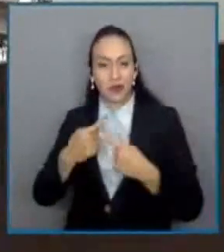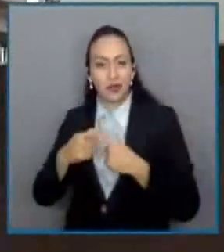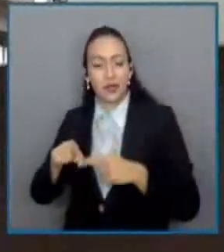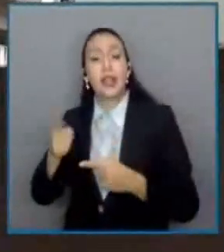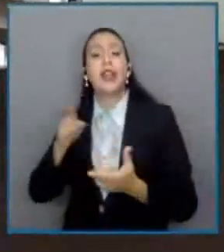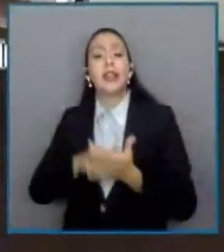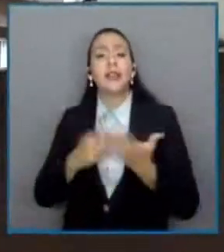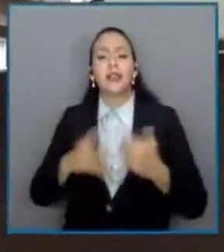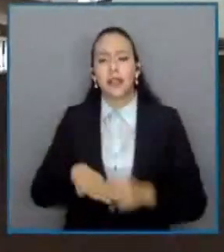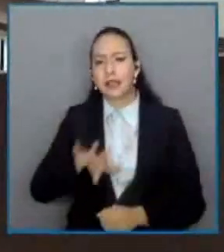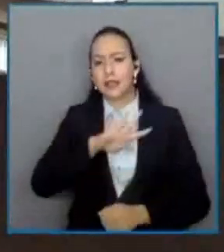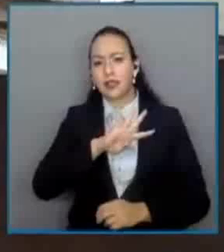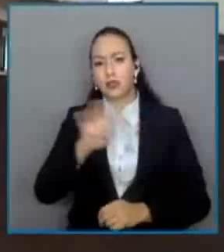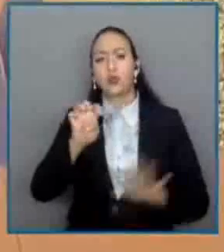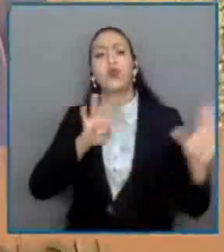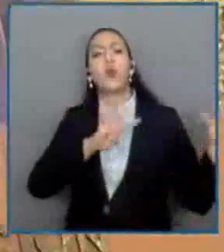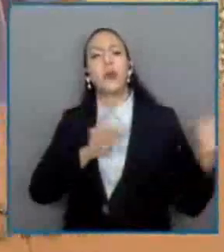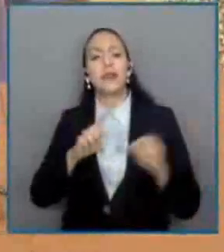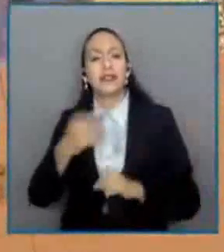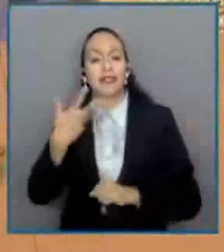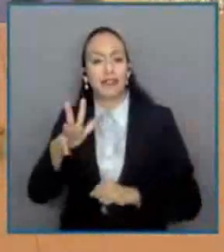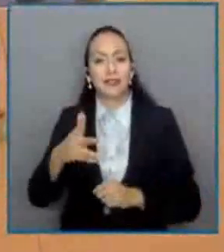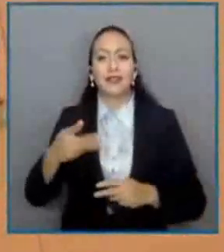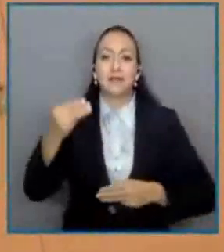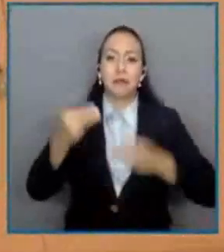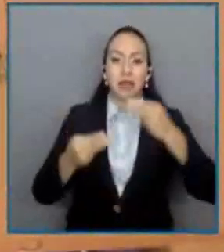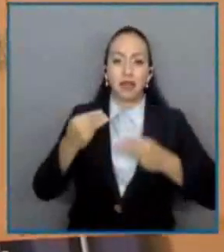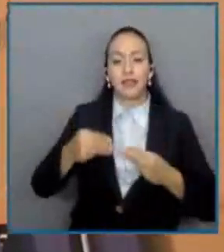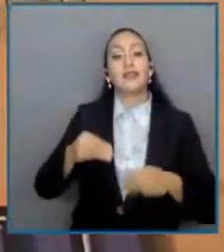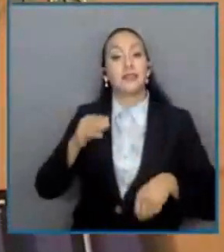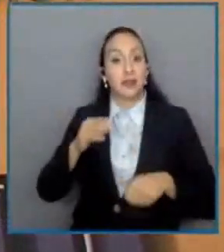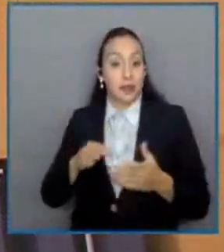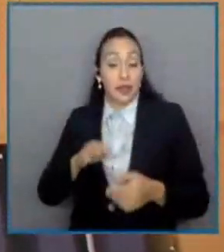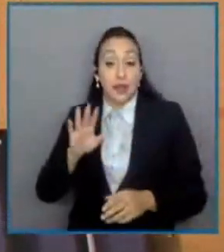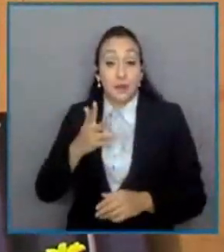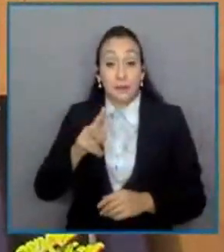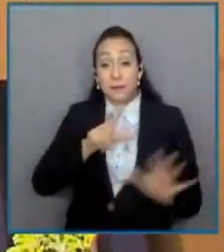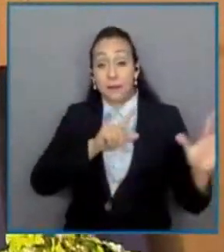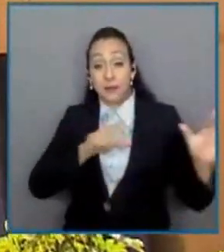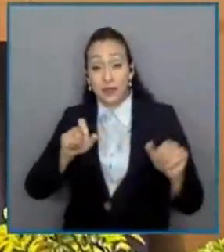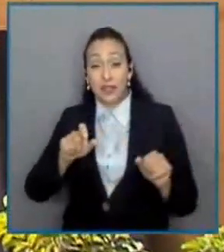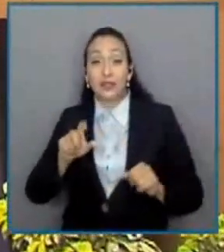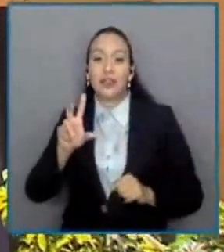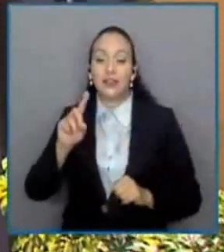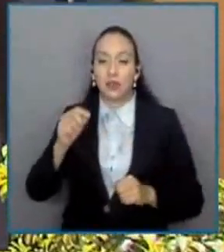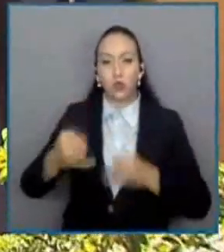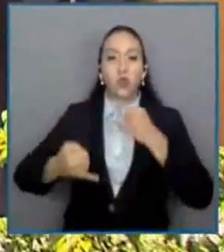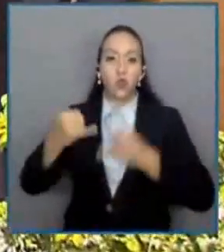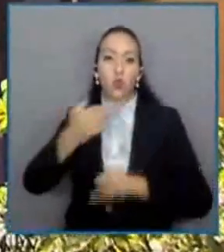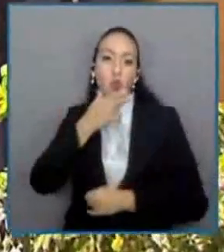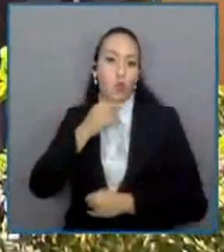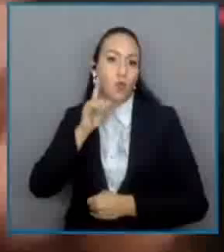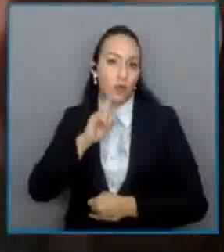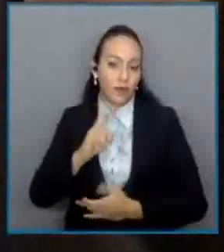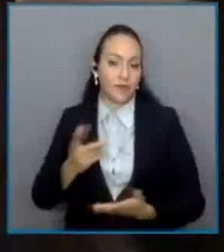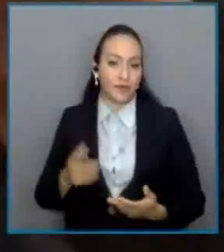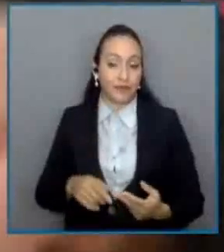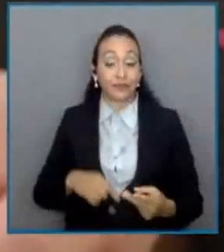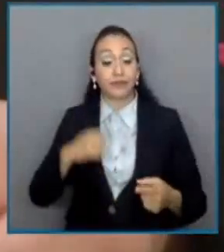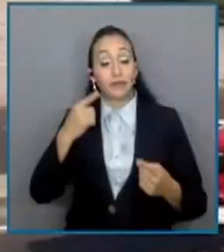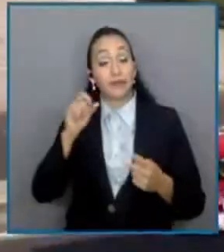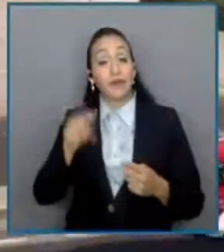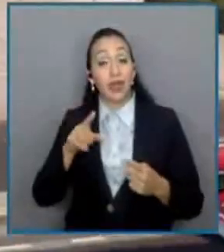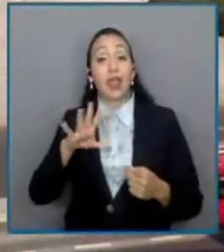910 magistradas y magistrados y 737 juezas y jueces. Además, cuenta con